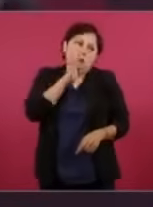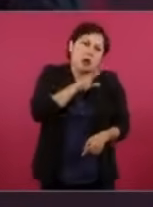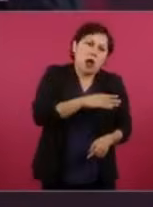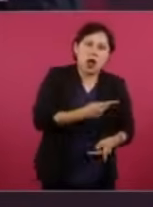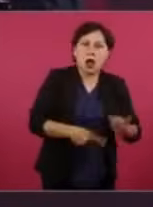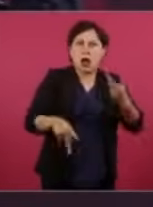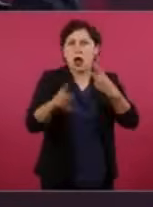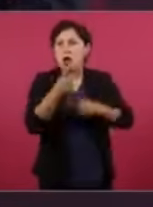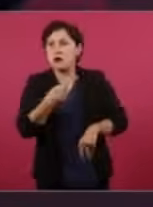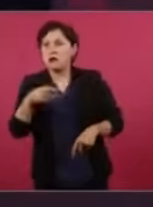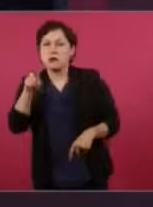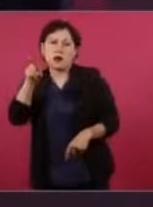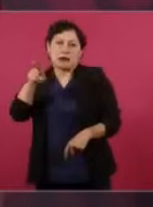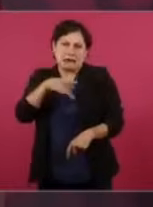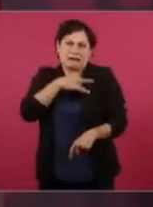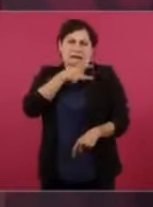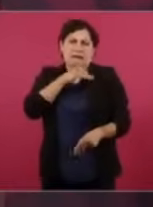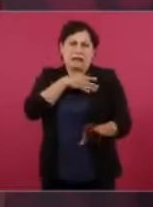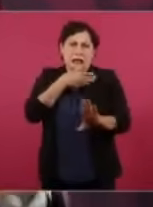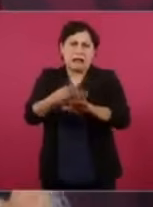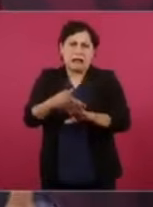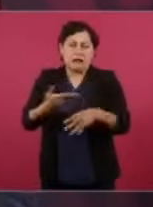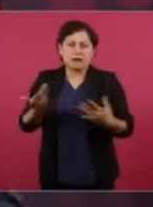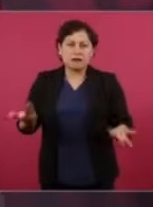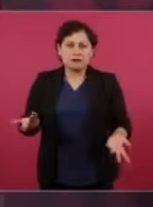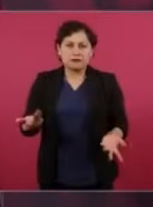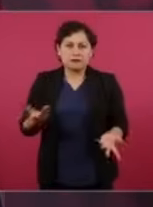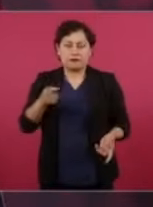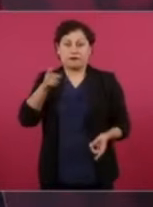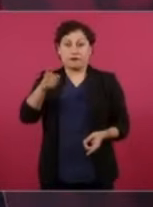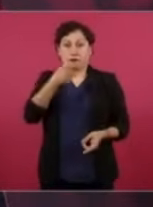Y entonces se lanza.